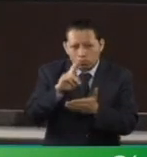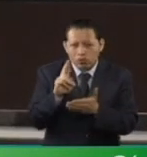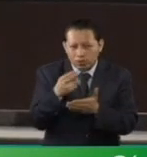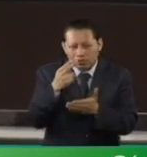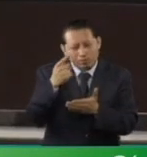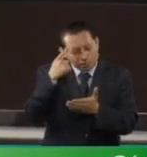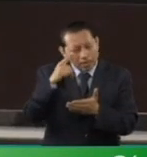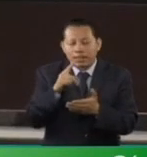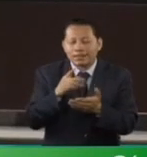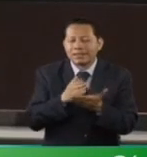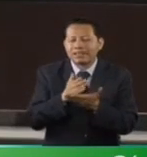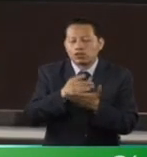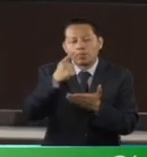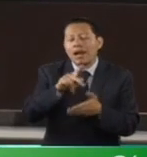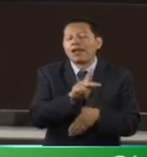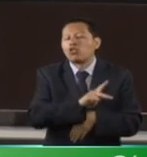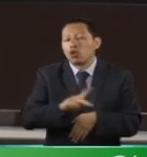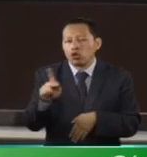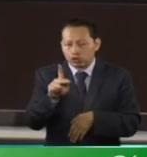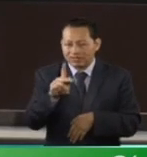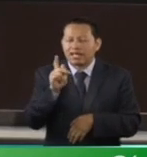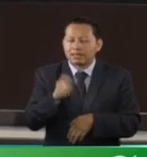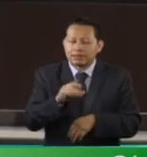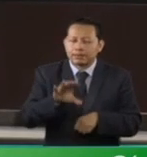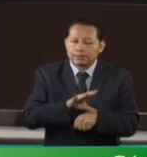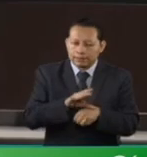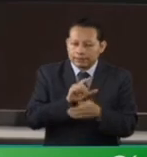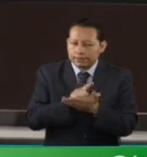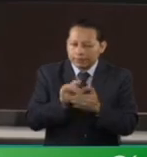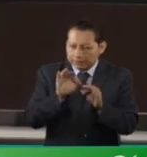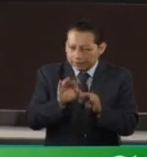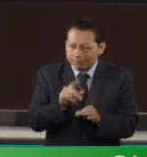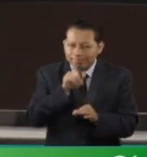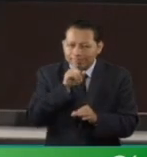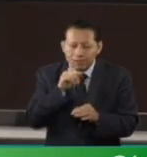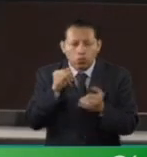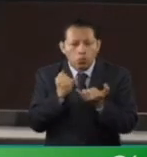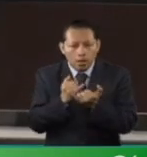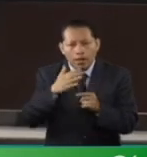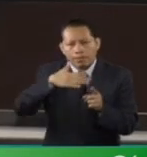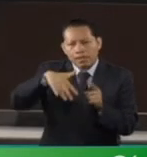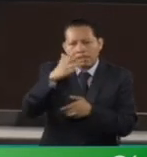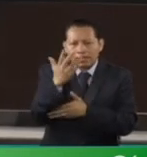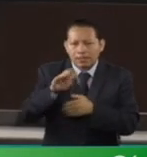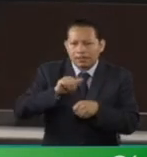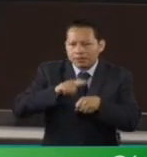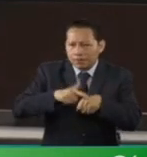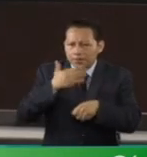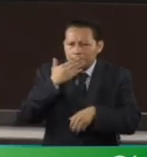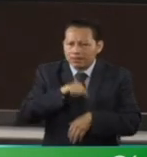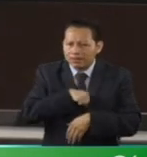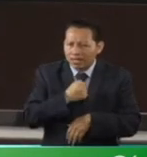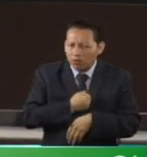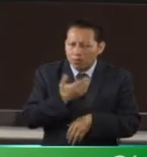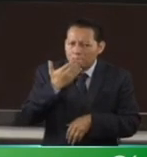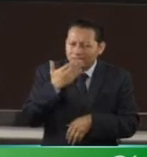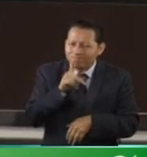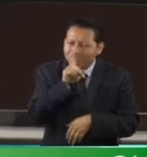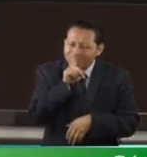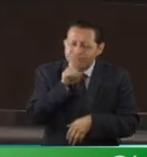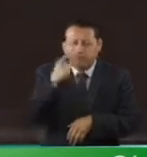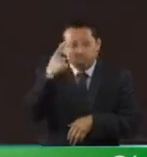eléctrica y menos el derecho a la protección de la salud y a un medio ambiente sano para los mexicanos de hoy y para los de